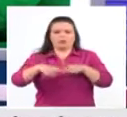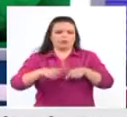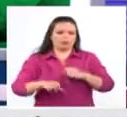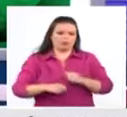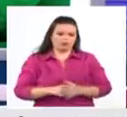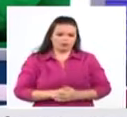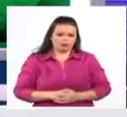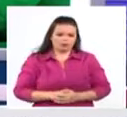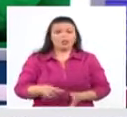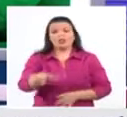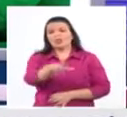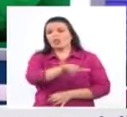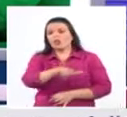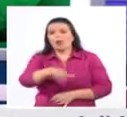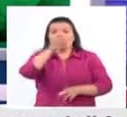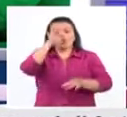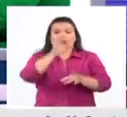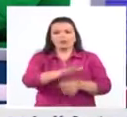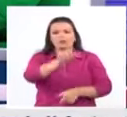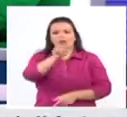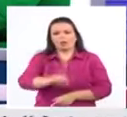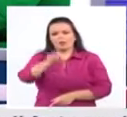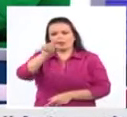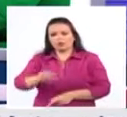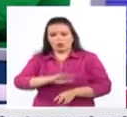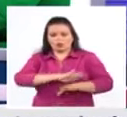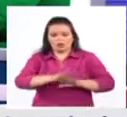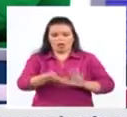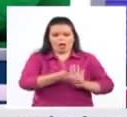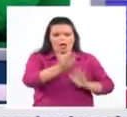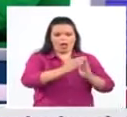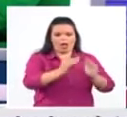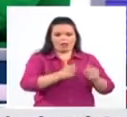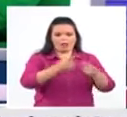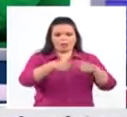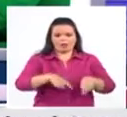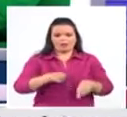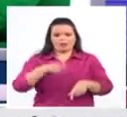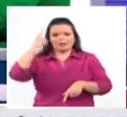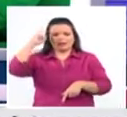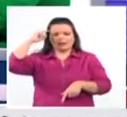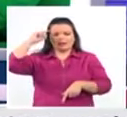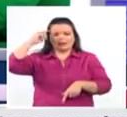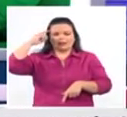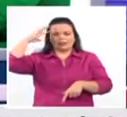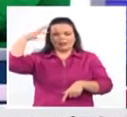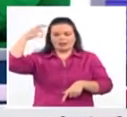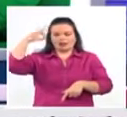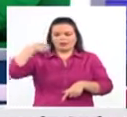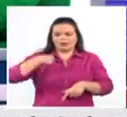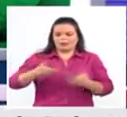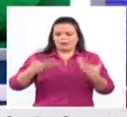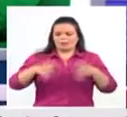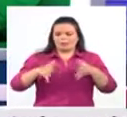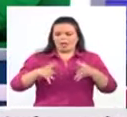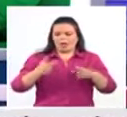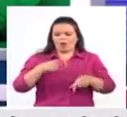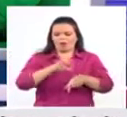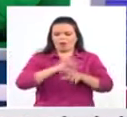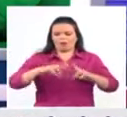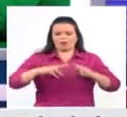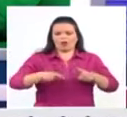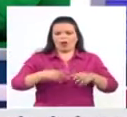enfermarse, temores a que otro miembro de la familia se enferme, y esto entonces habla de que es importante tenerlo en